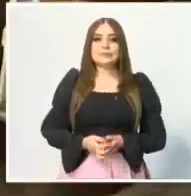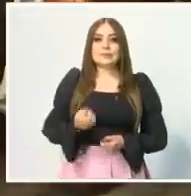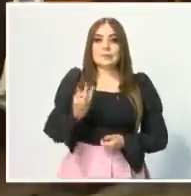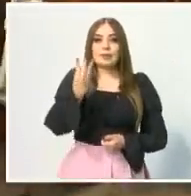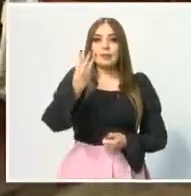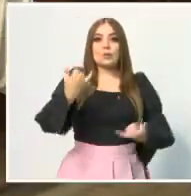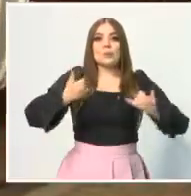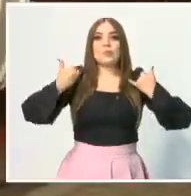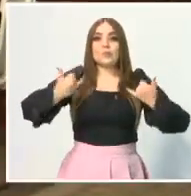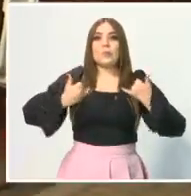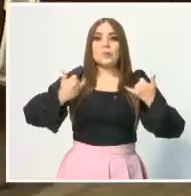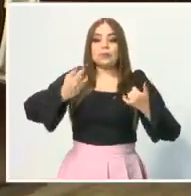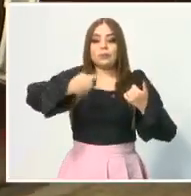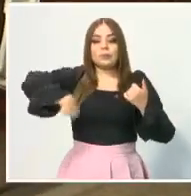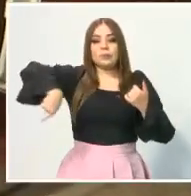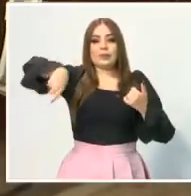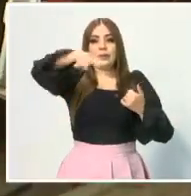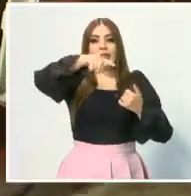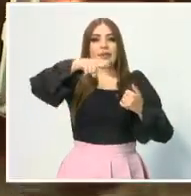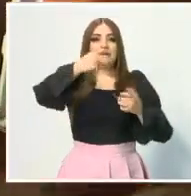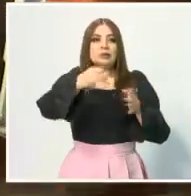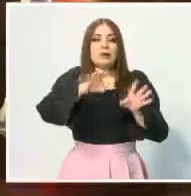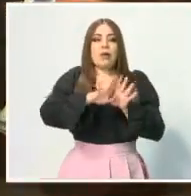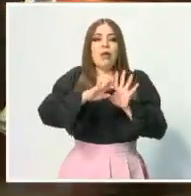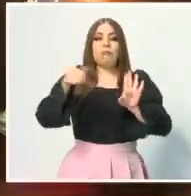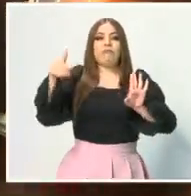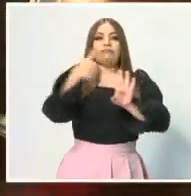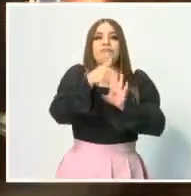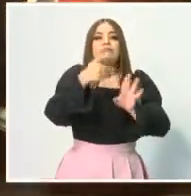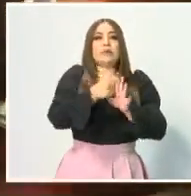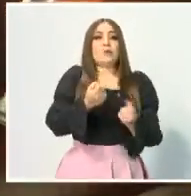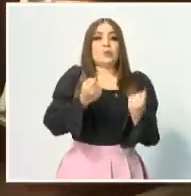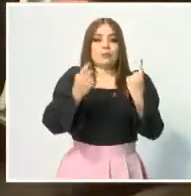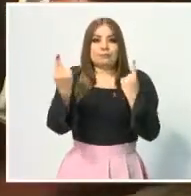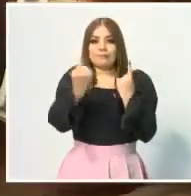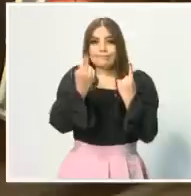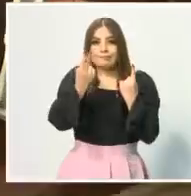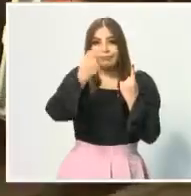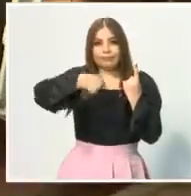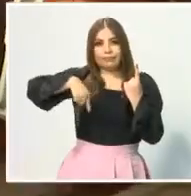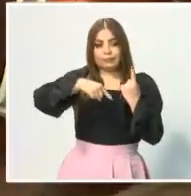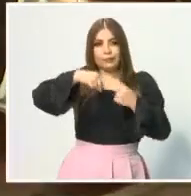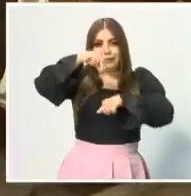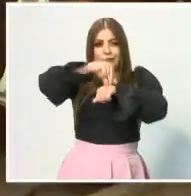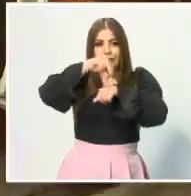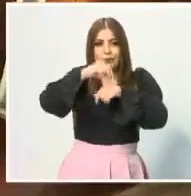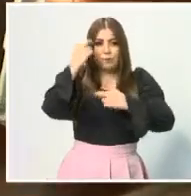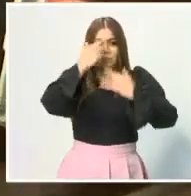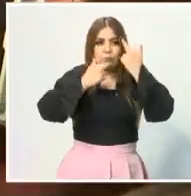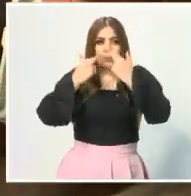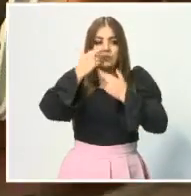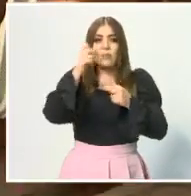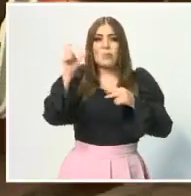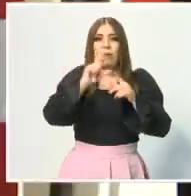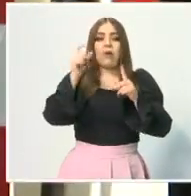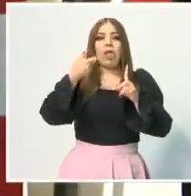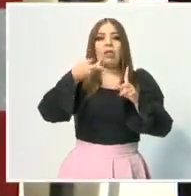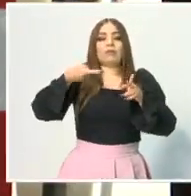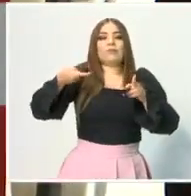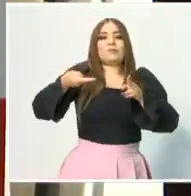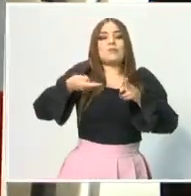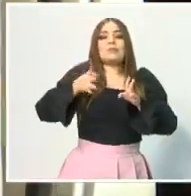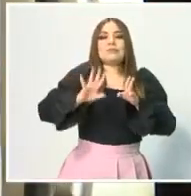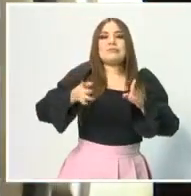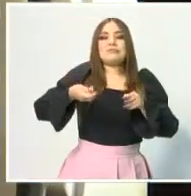Jóvenes fueron agredidos por varios sujetos y uno de ellos requirió de atención médica al ser apuñalado en la colonia Las Fuentes de Torreón.